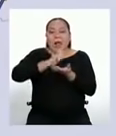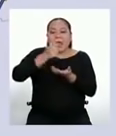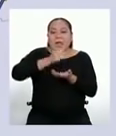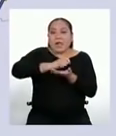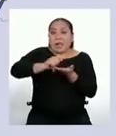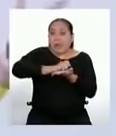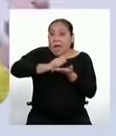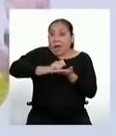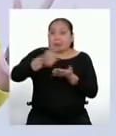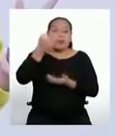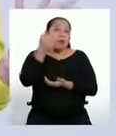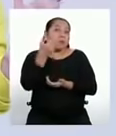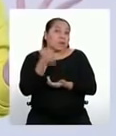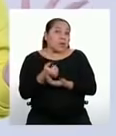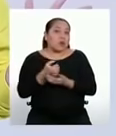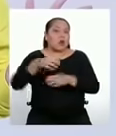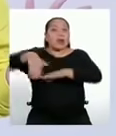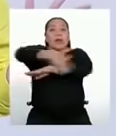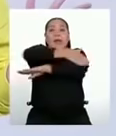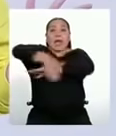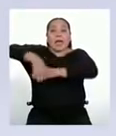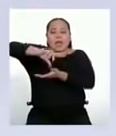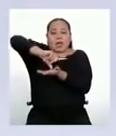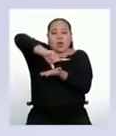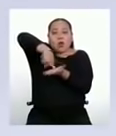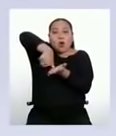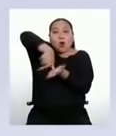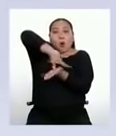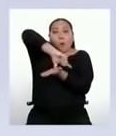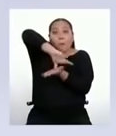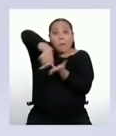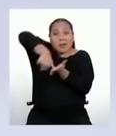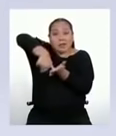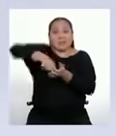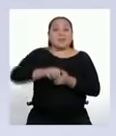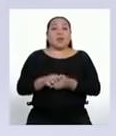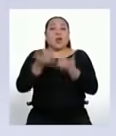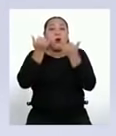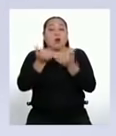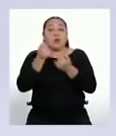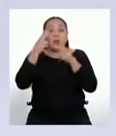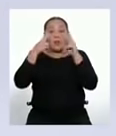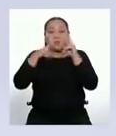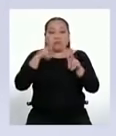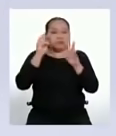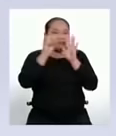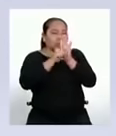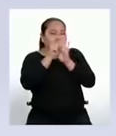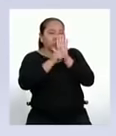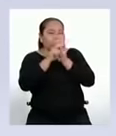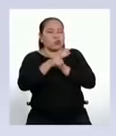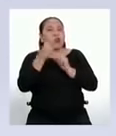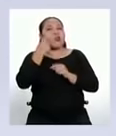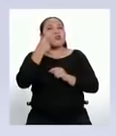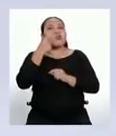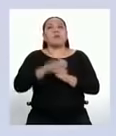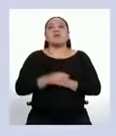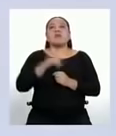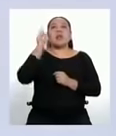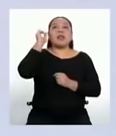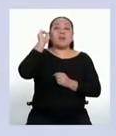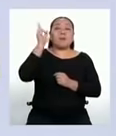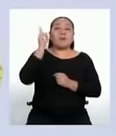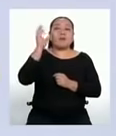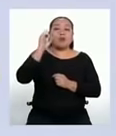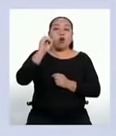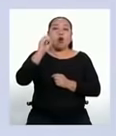o lapicero, regla y compás. En el video que veremos el día de hoy conoceremos al maestro Olver. Él nos va a